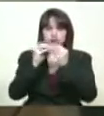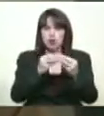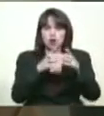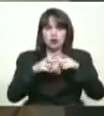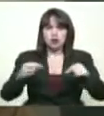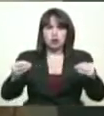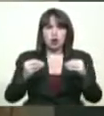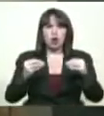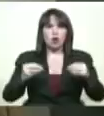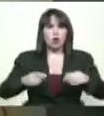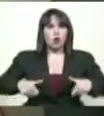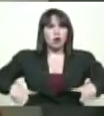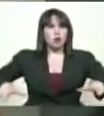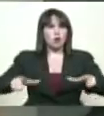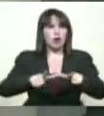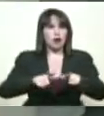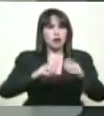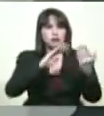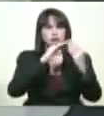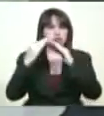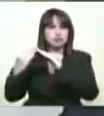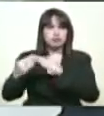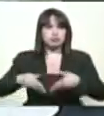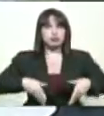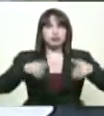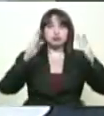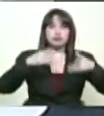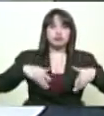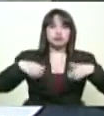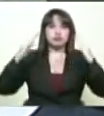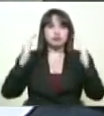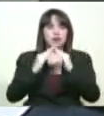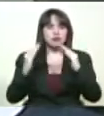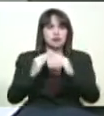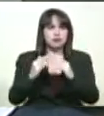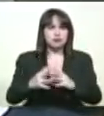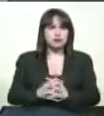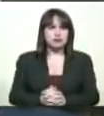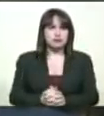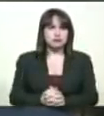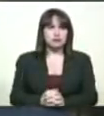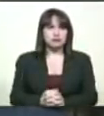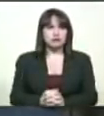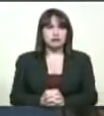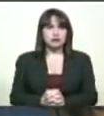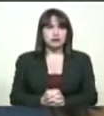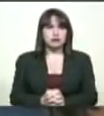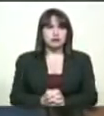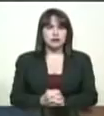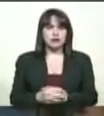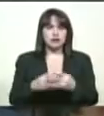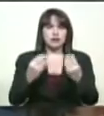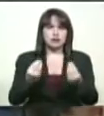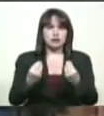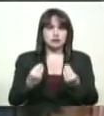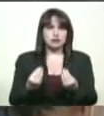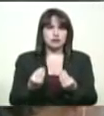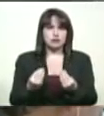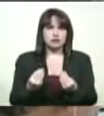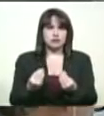comunes y de las viviendas para atenderlo todo poner en el centro del ser